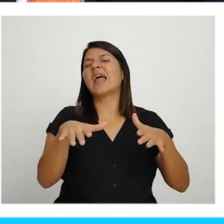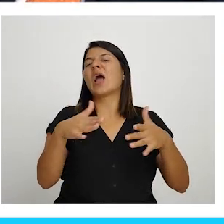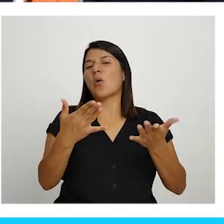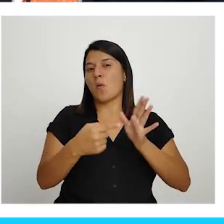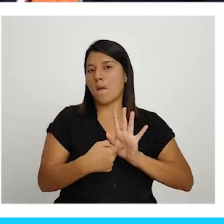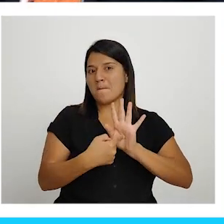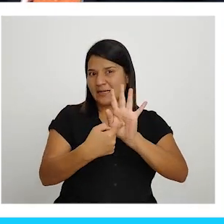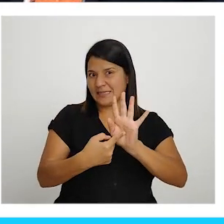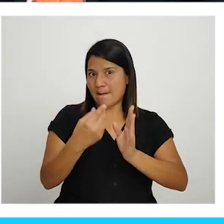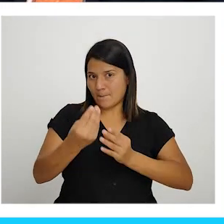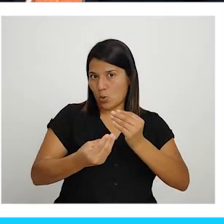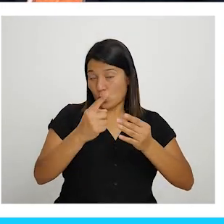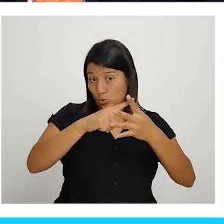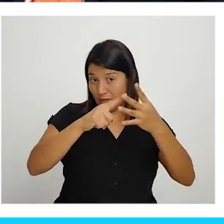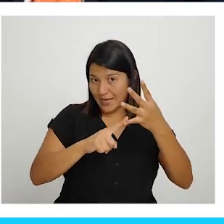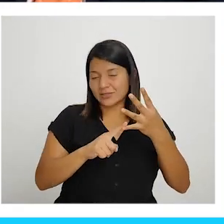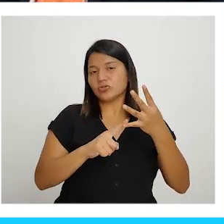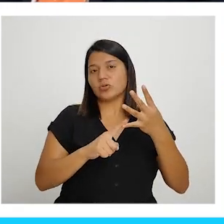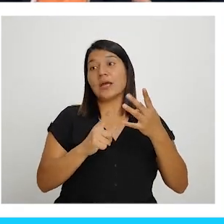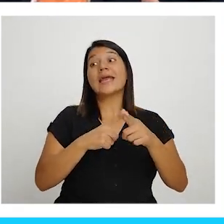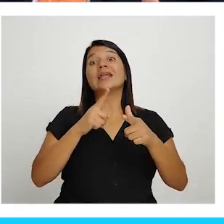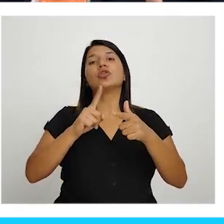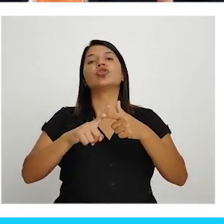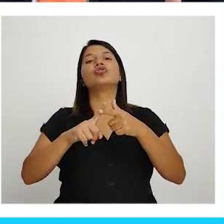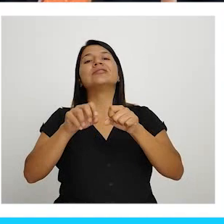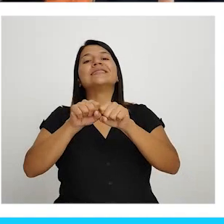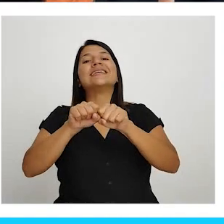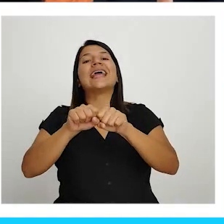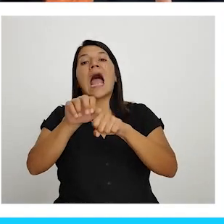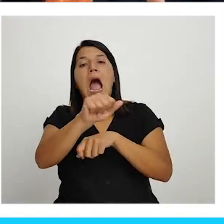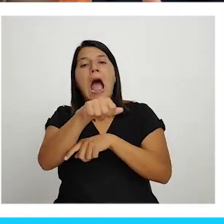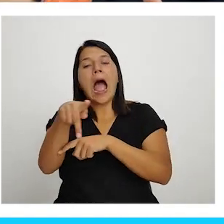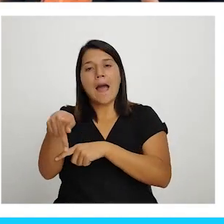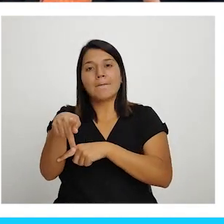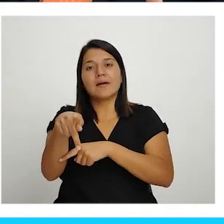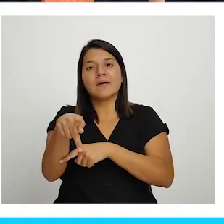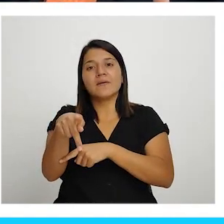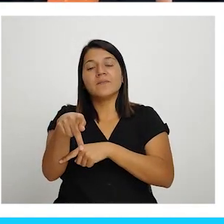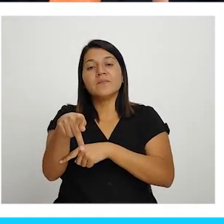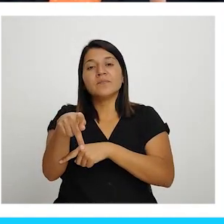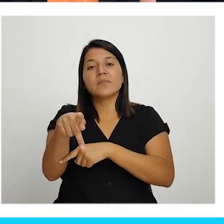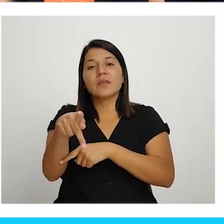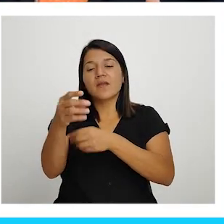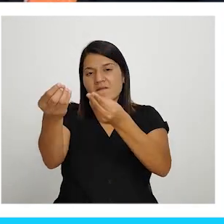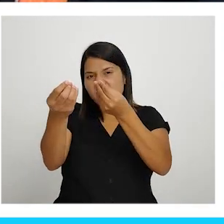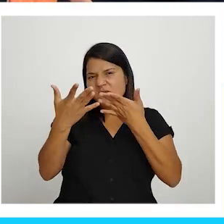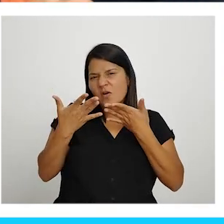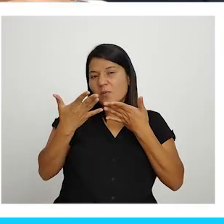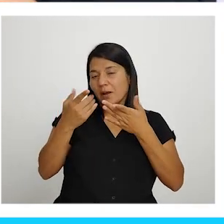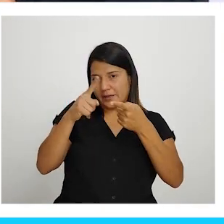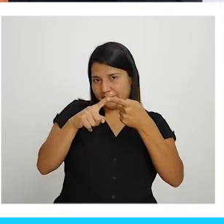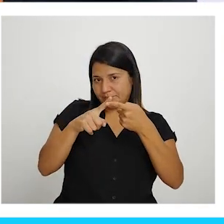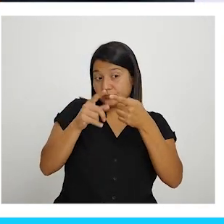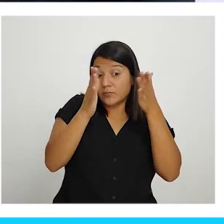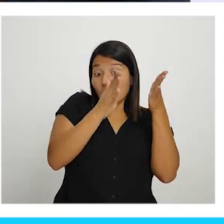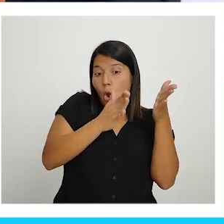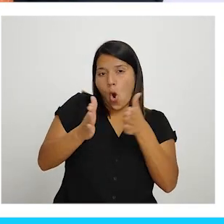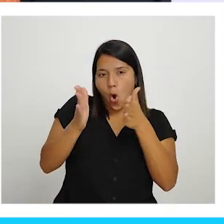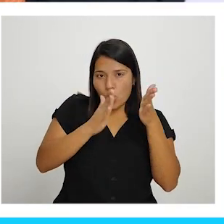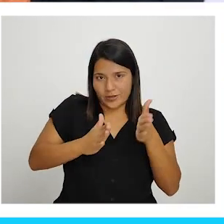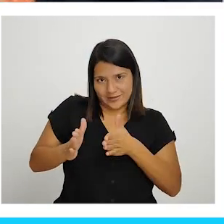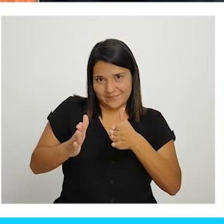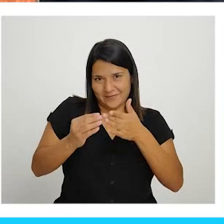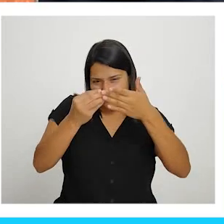variables, y el sistema, la herramienta, le devuelve a uno, ordenado desde la opción más